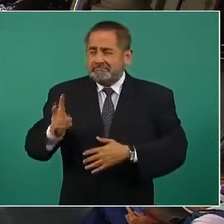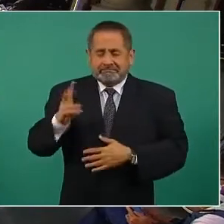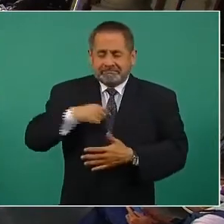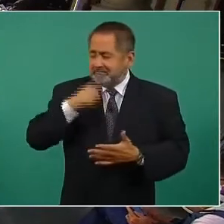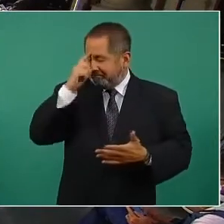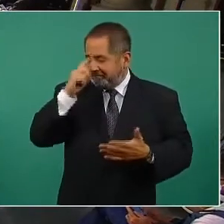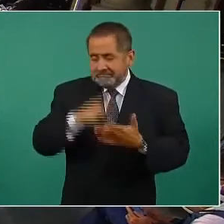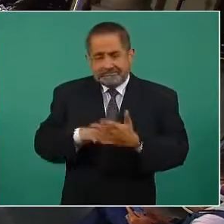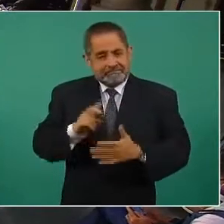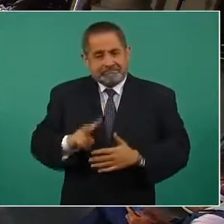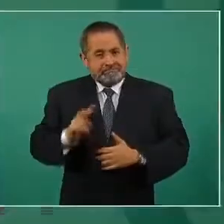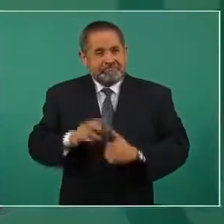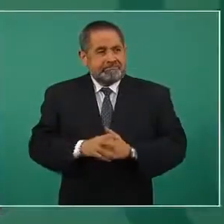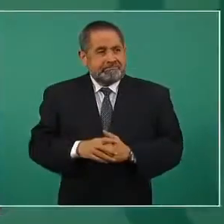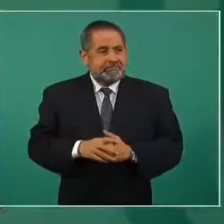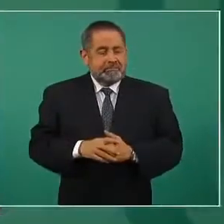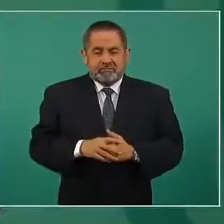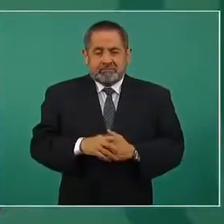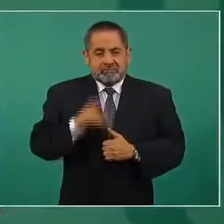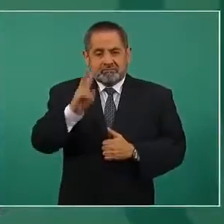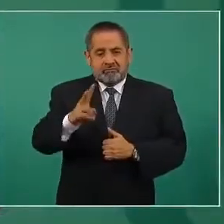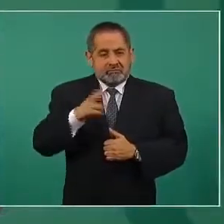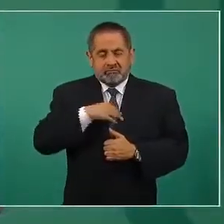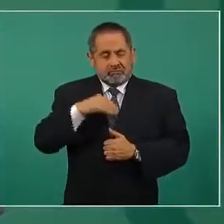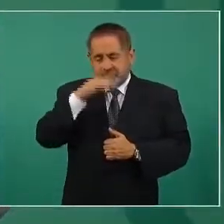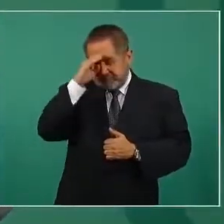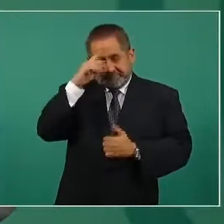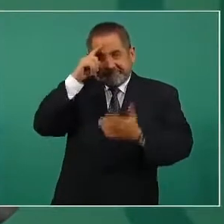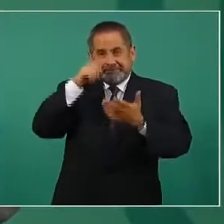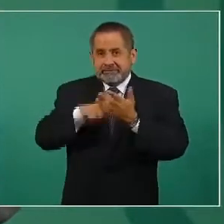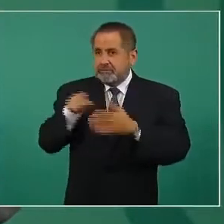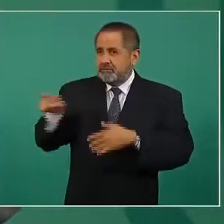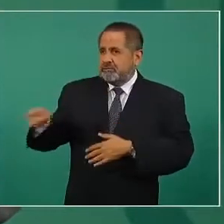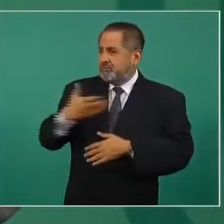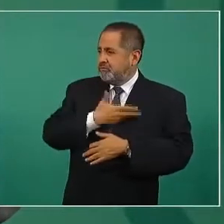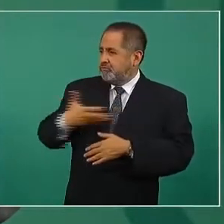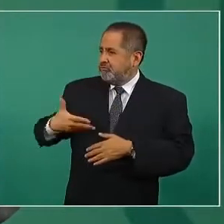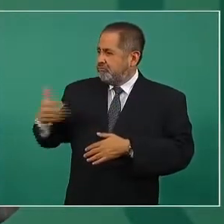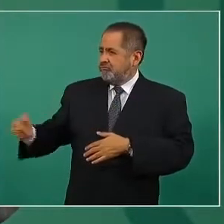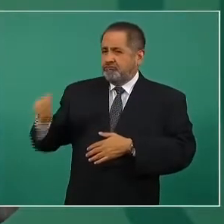sinceramente me decían, yo nunca pensé verlo.